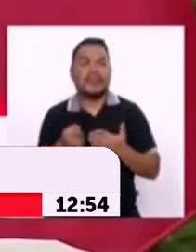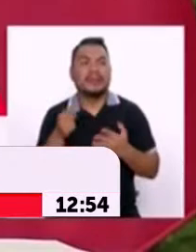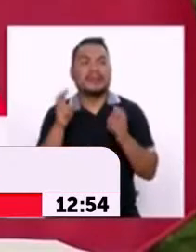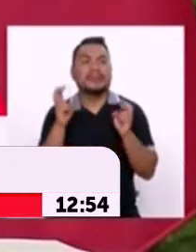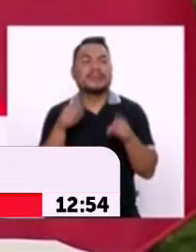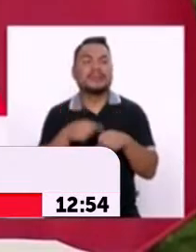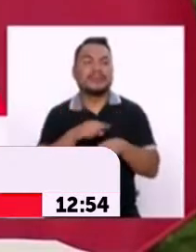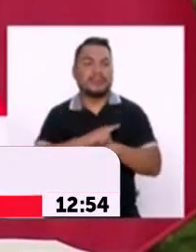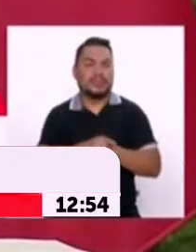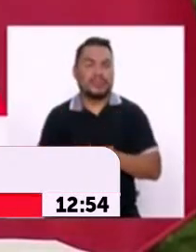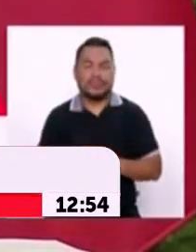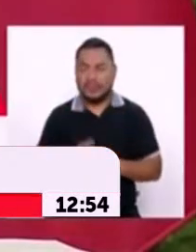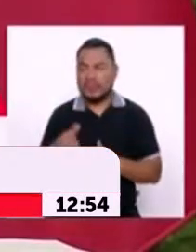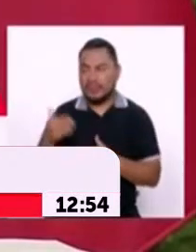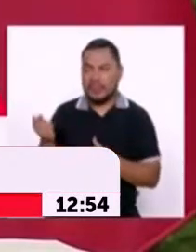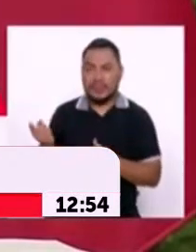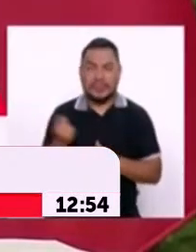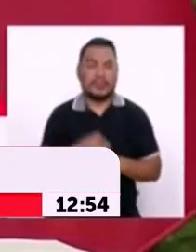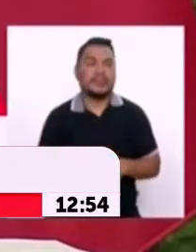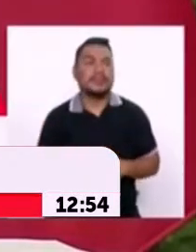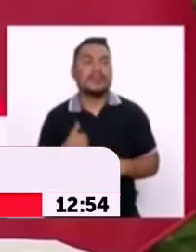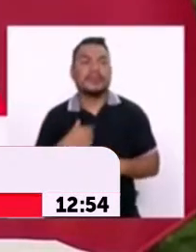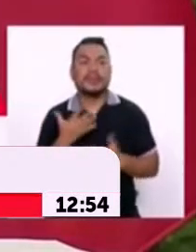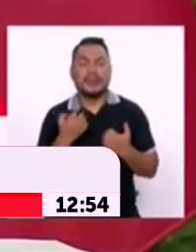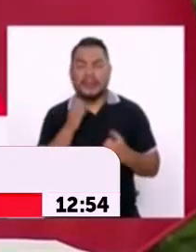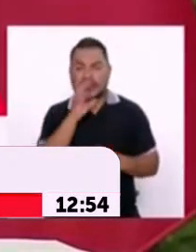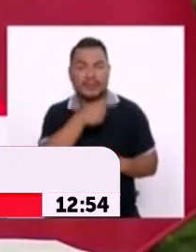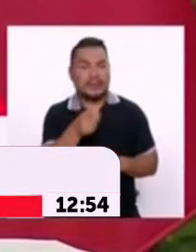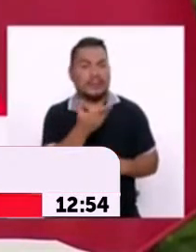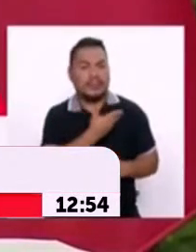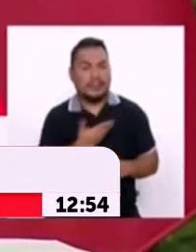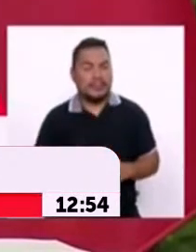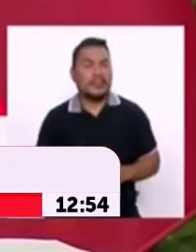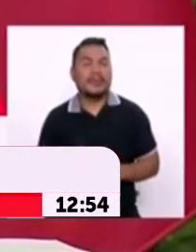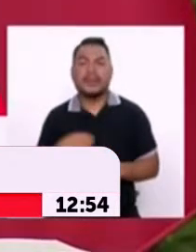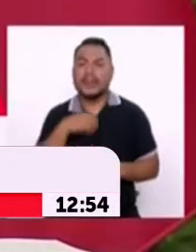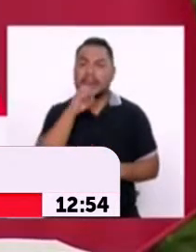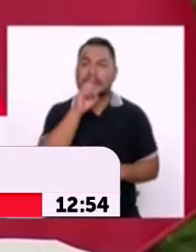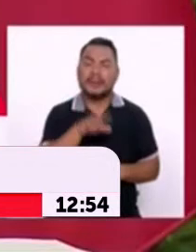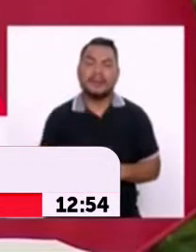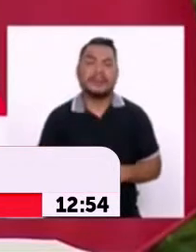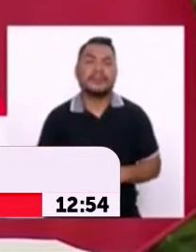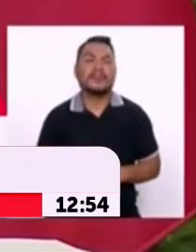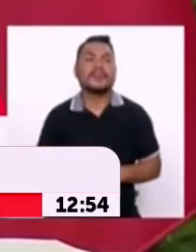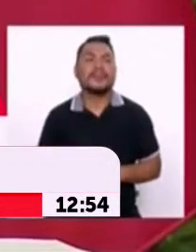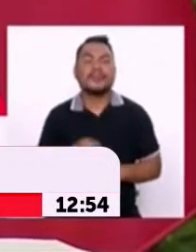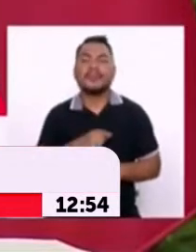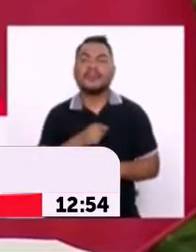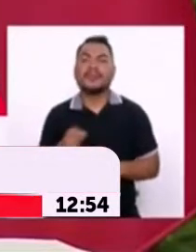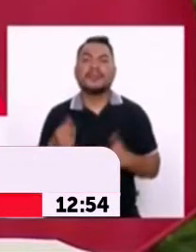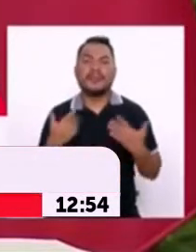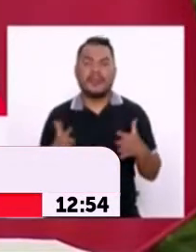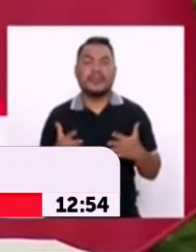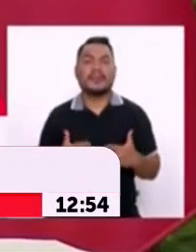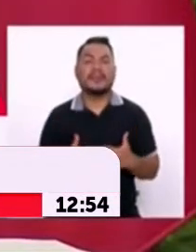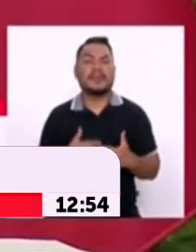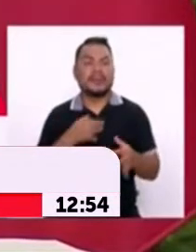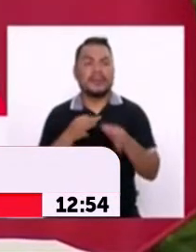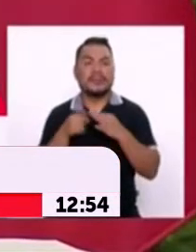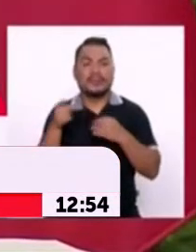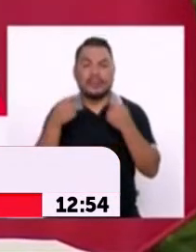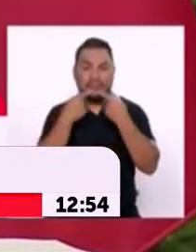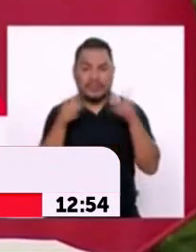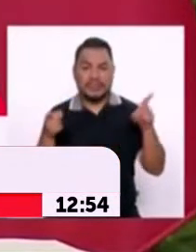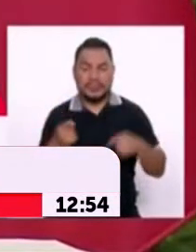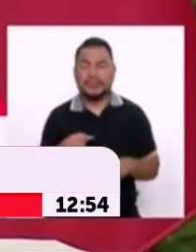los siguientes minutos. Yo quería, en primer lugar, señora presidenta, mencionar aquello que se ha precisado